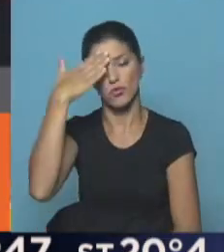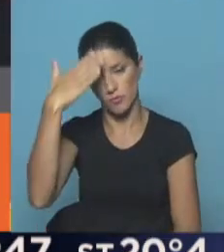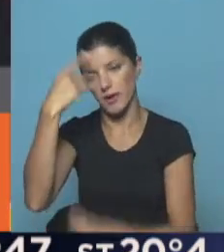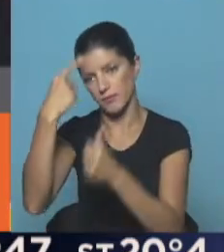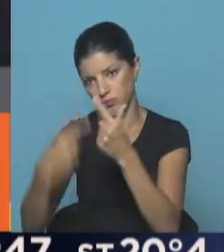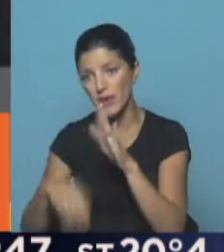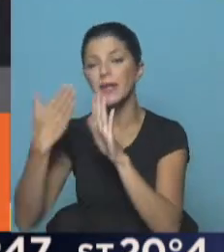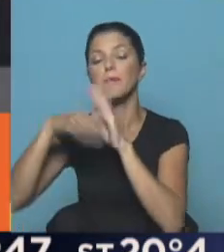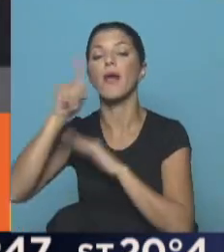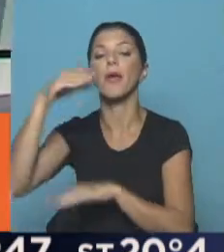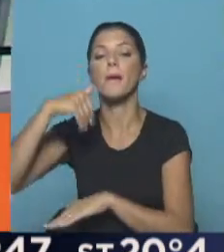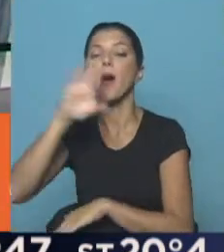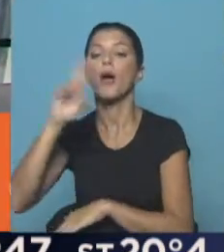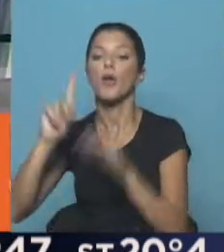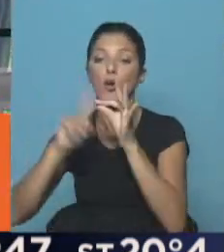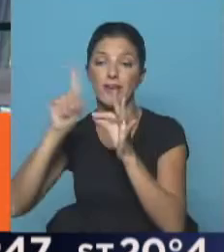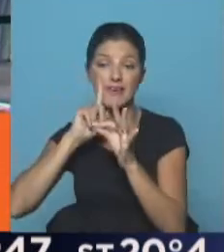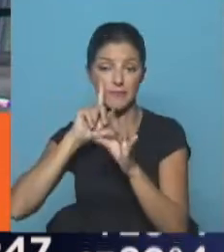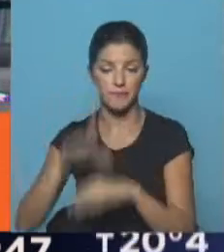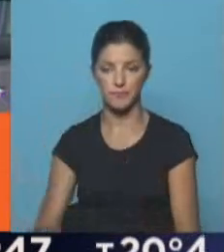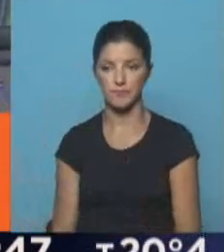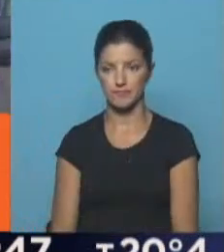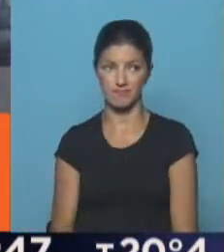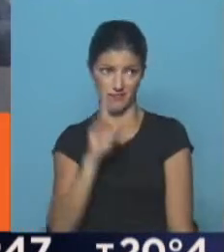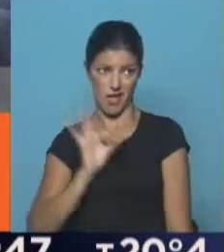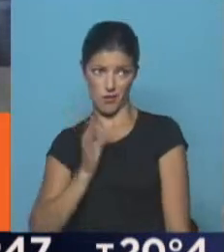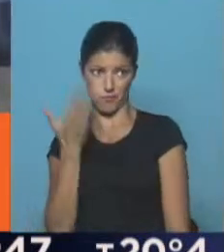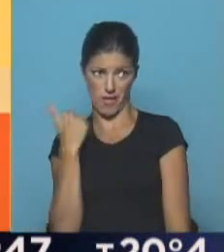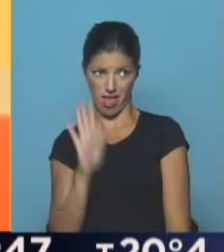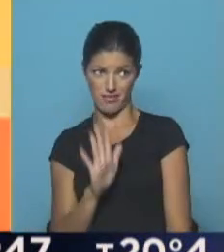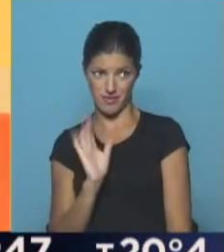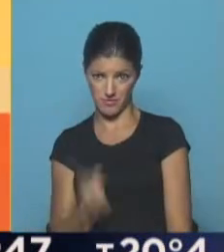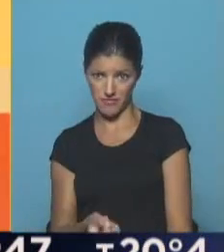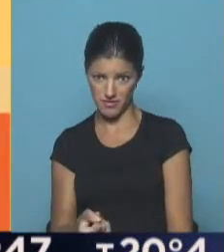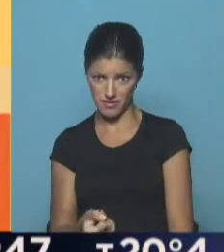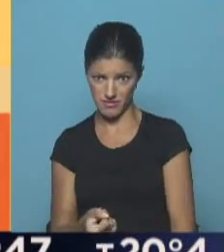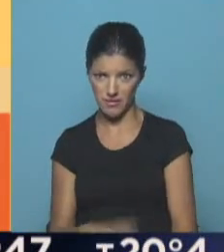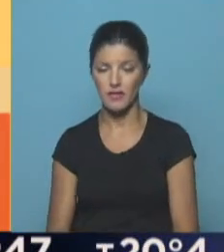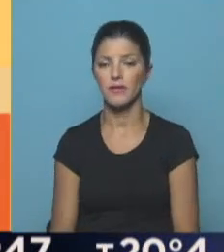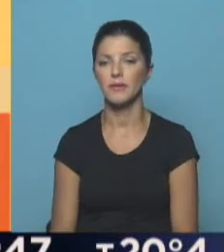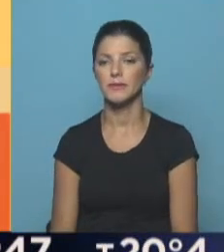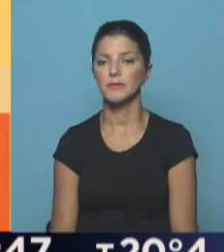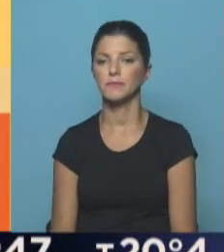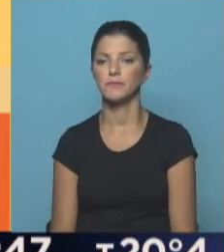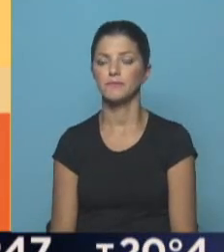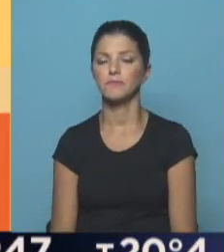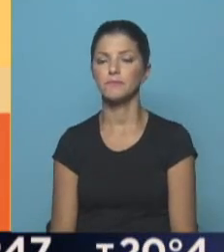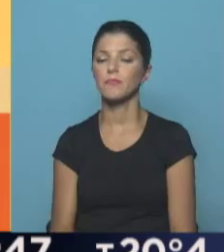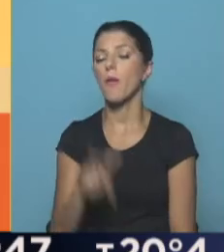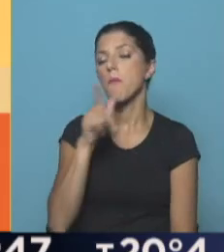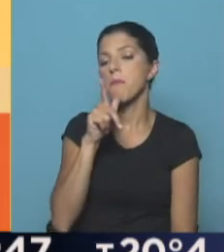de los marroquíes. Haider lo hizo en Austria hace unos años. Sí, claro. Tampoco esperemos. Yo creo que Francia va a ser